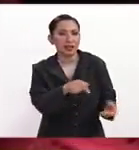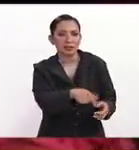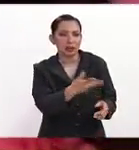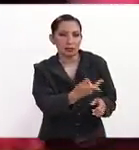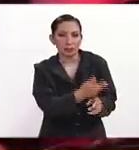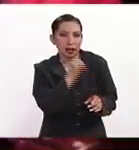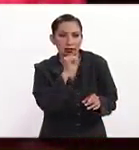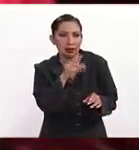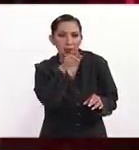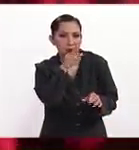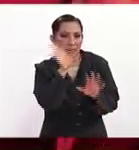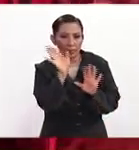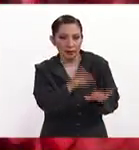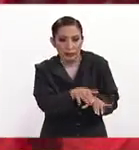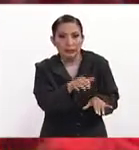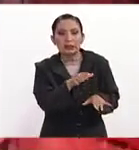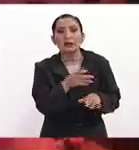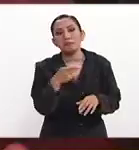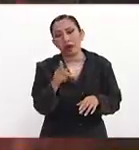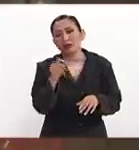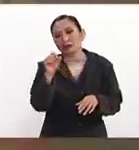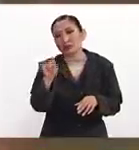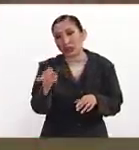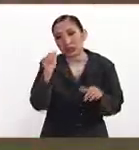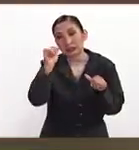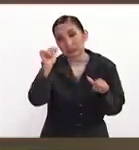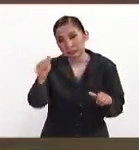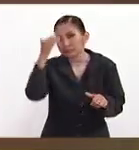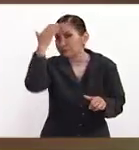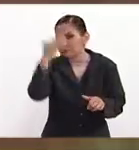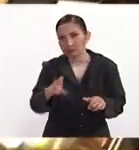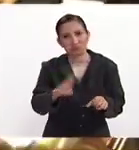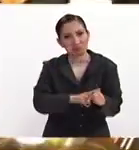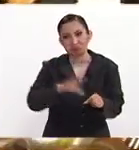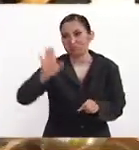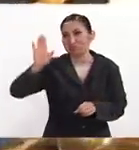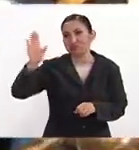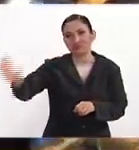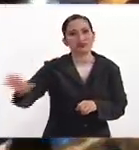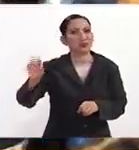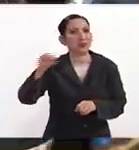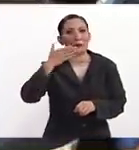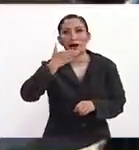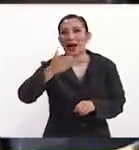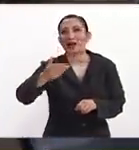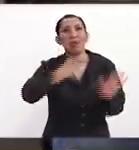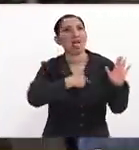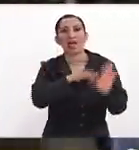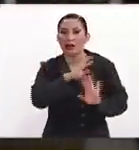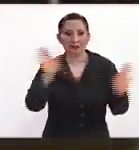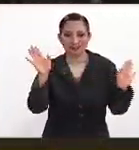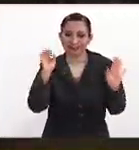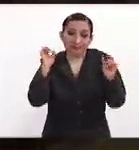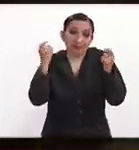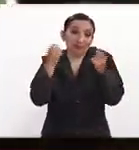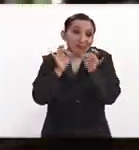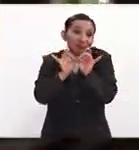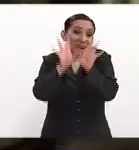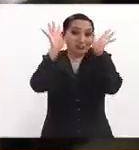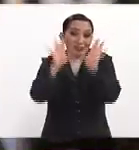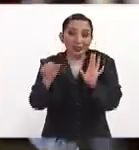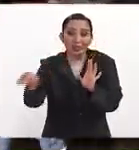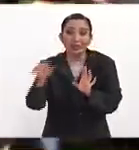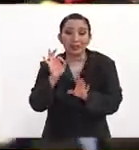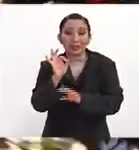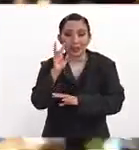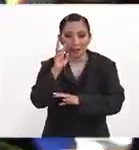no debe de ser una preocupación fundamental, pero sí estar atentos. Sabemos que la naturaleza no tiene palabra, pero la probabilidad y lo que